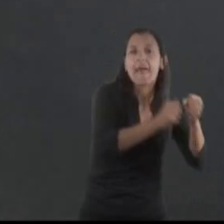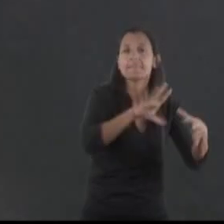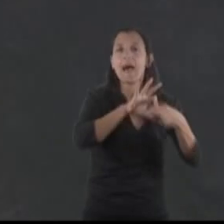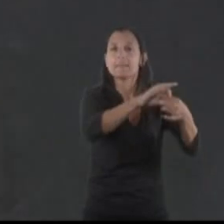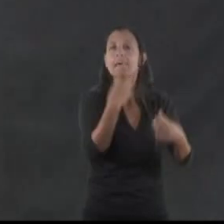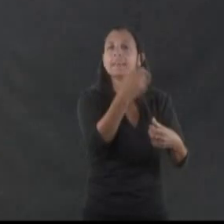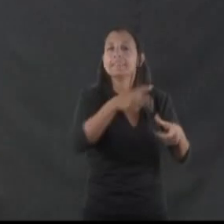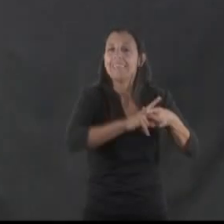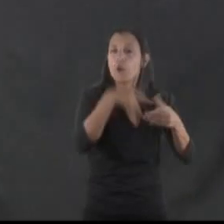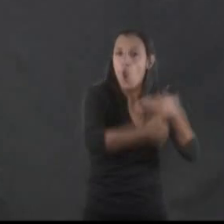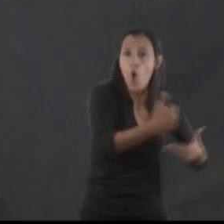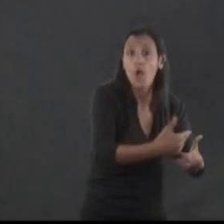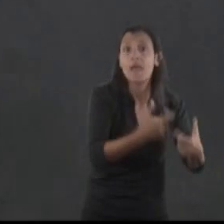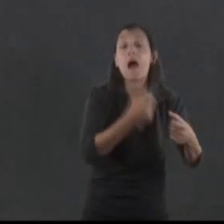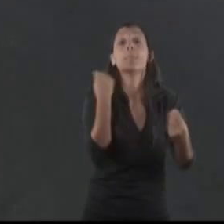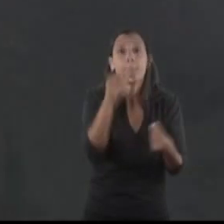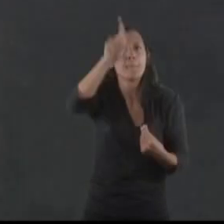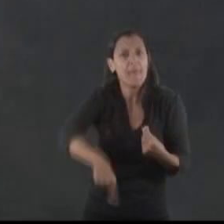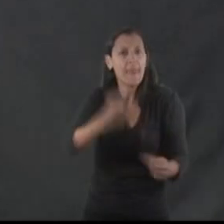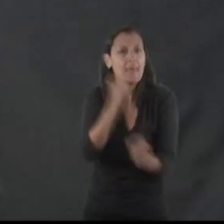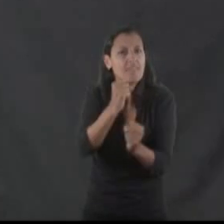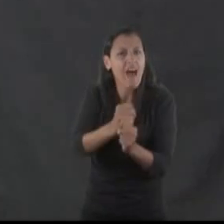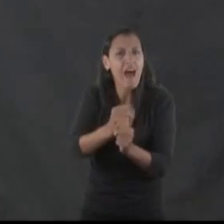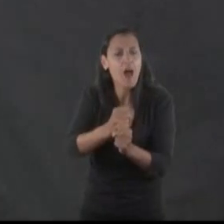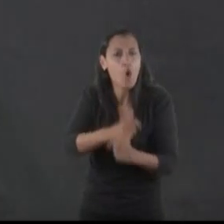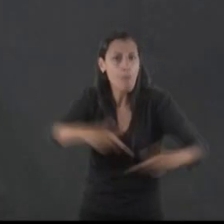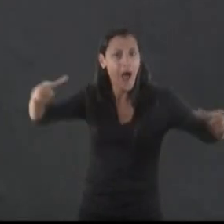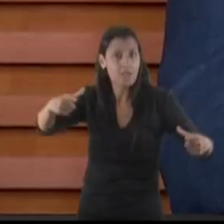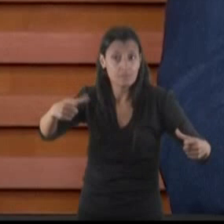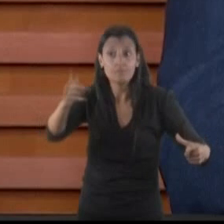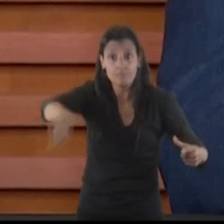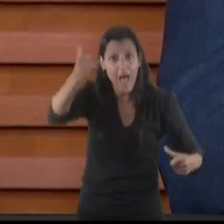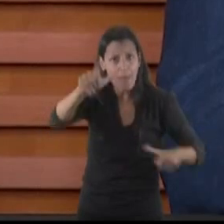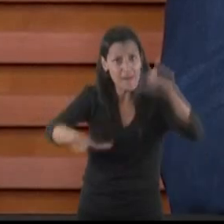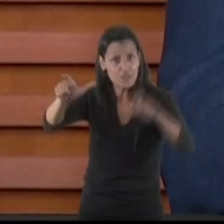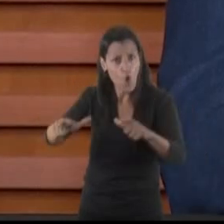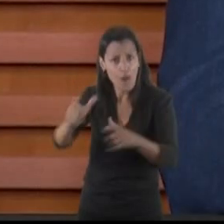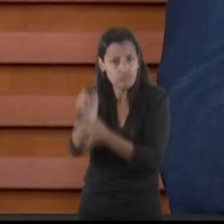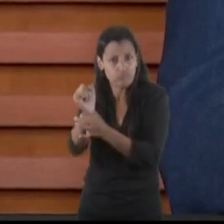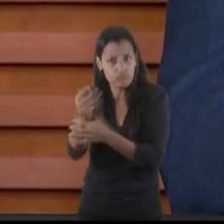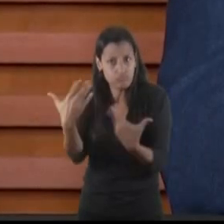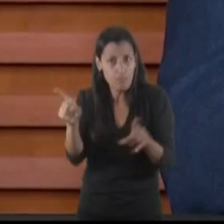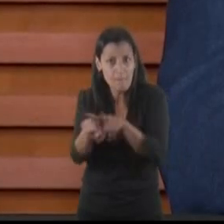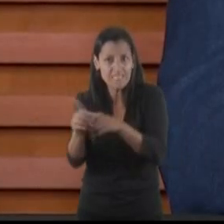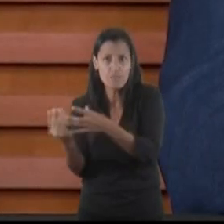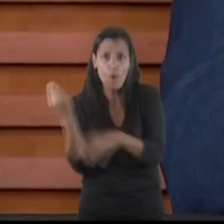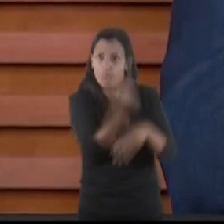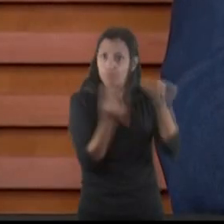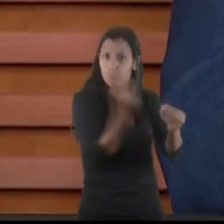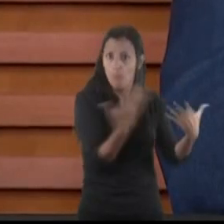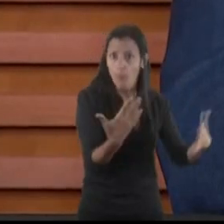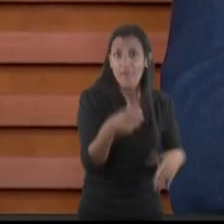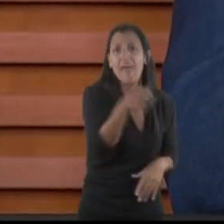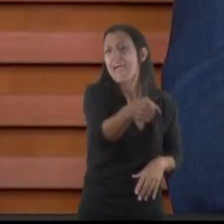a argentinos y argentinas que están particularmente preparados para eso. Miren, esa es la mejor apuesta que